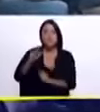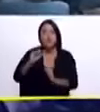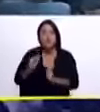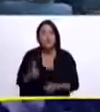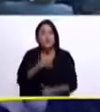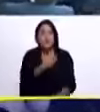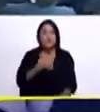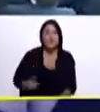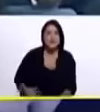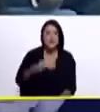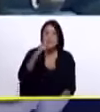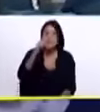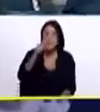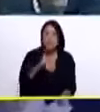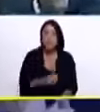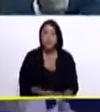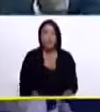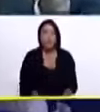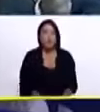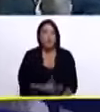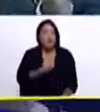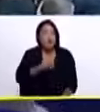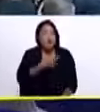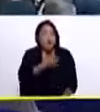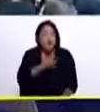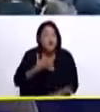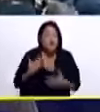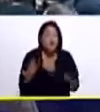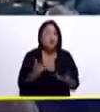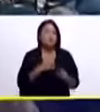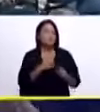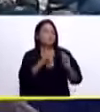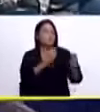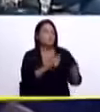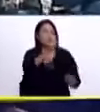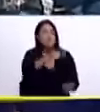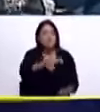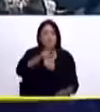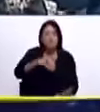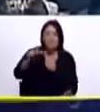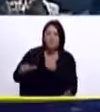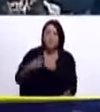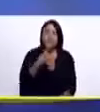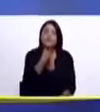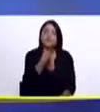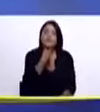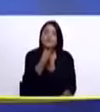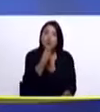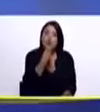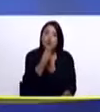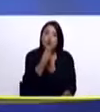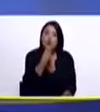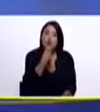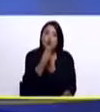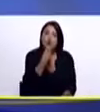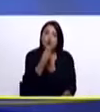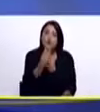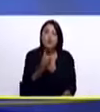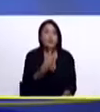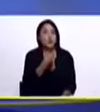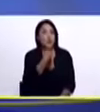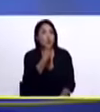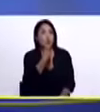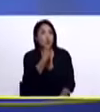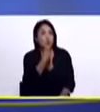señor presidente Nicolás Maduro, quisiera dejar en el derecho de palabra a algunos voceros que abundarán